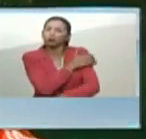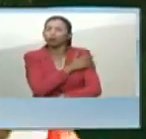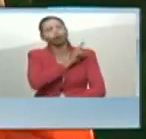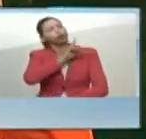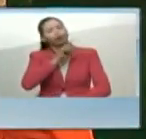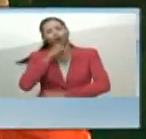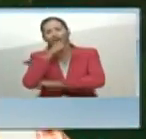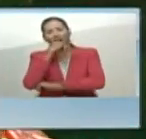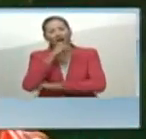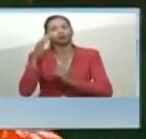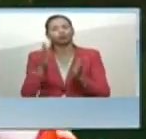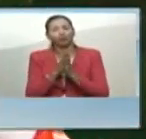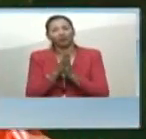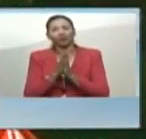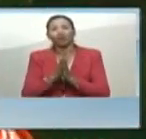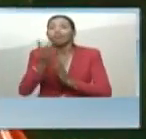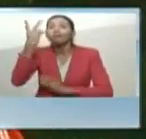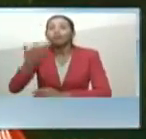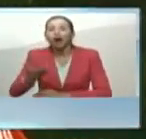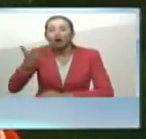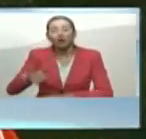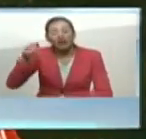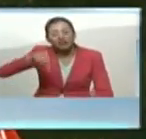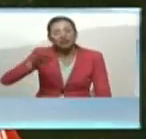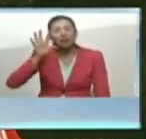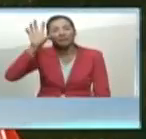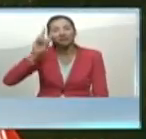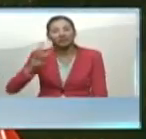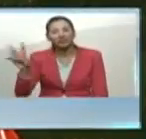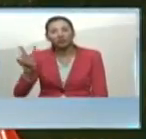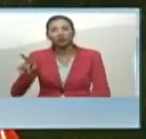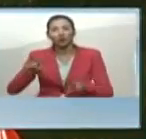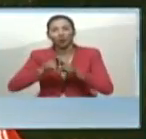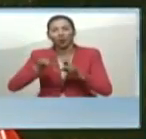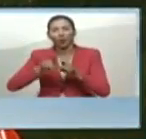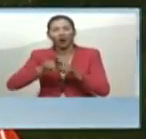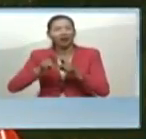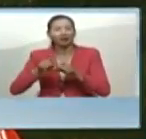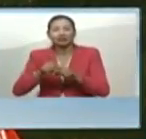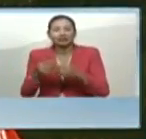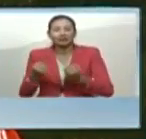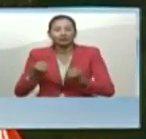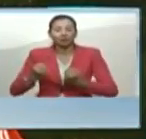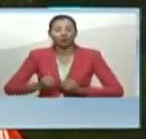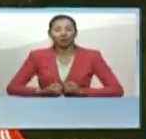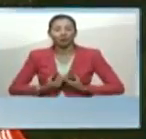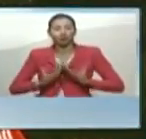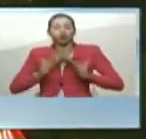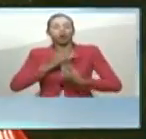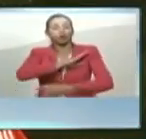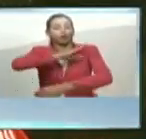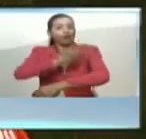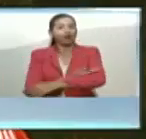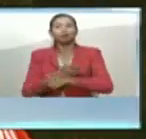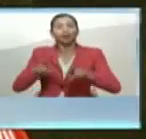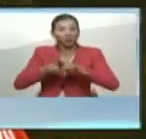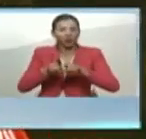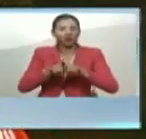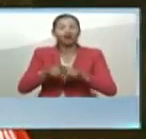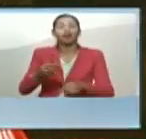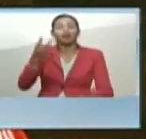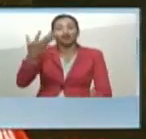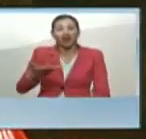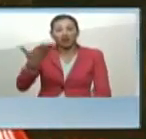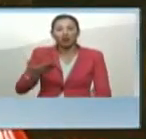vale, si uno de los grandes valores que tiene esta patria como un combustible nuclear para llegar a la luna es la moral,